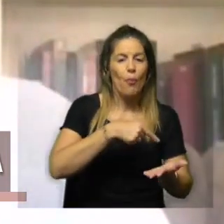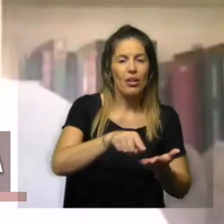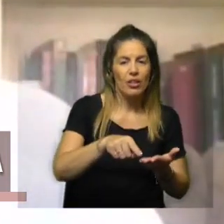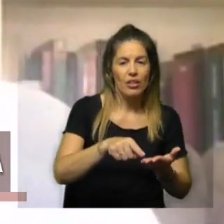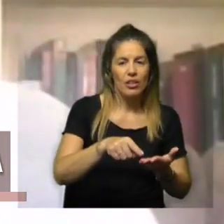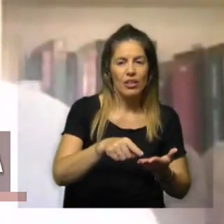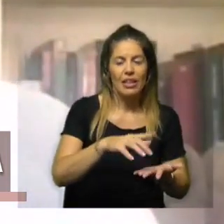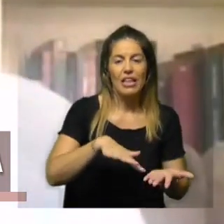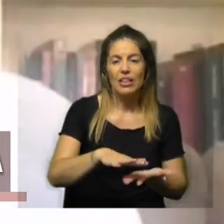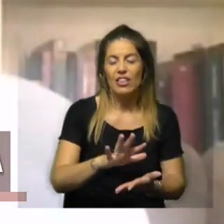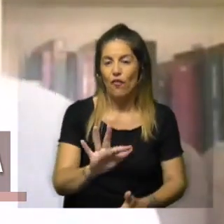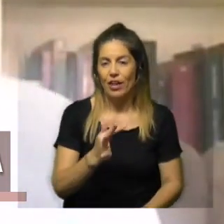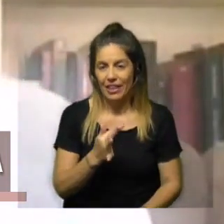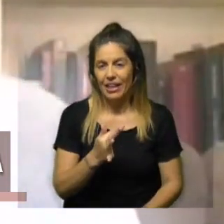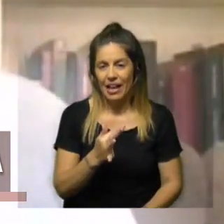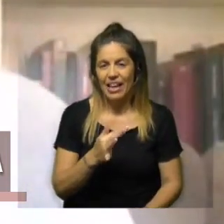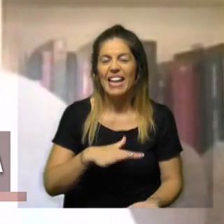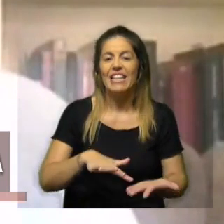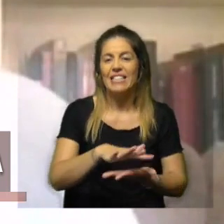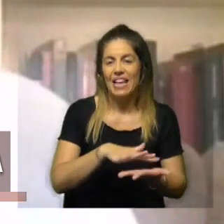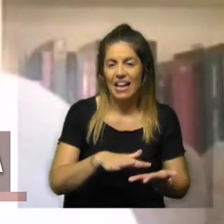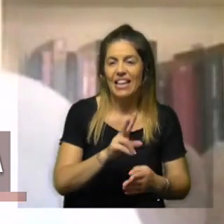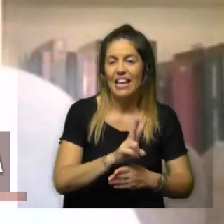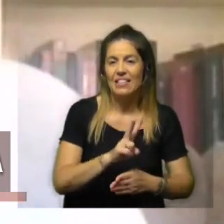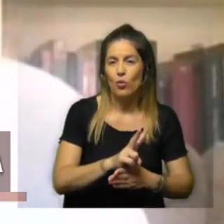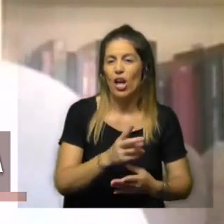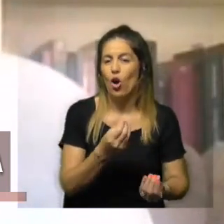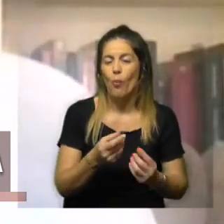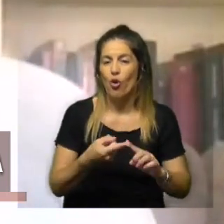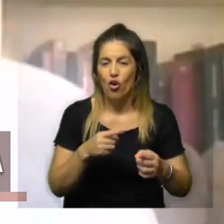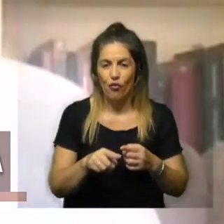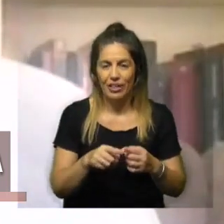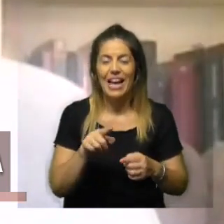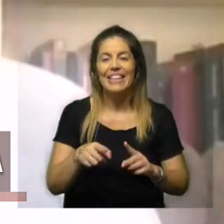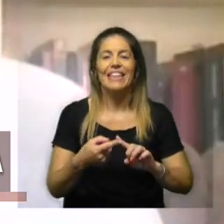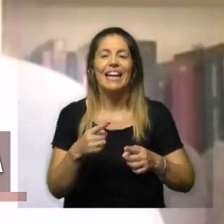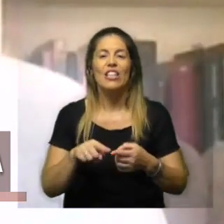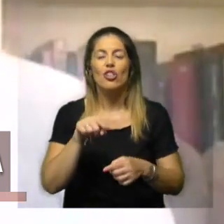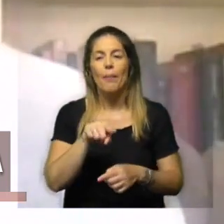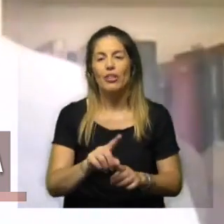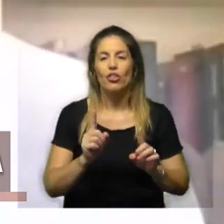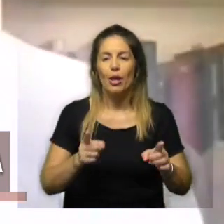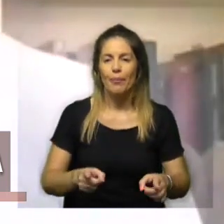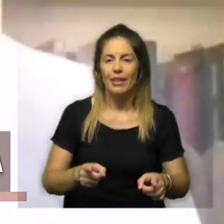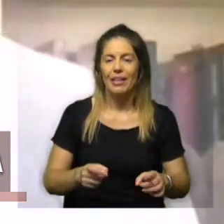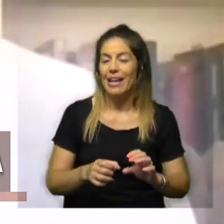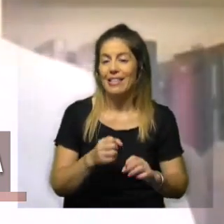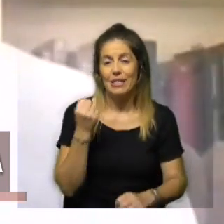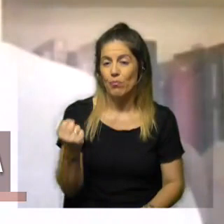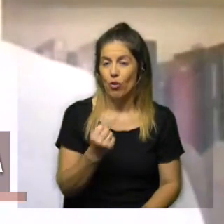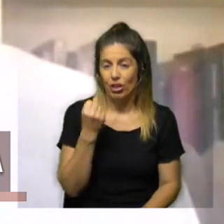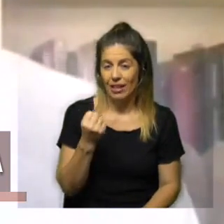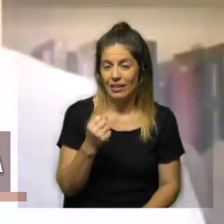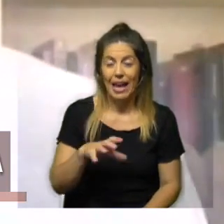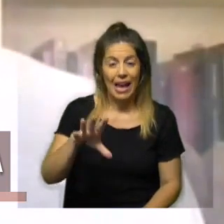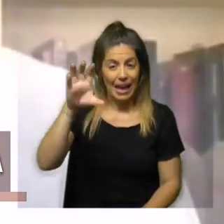la intervención federal en el área de la seguridad, y este tipo de relacionamiento es clave.